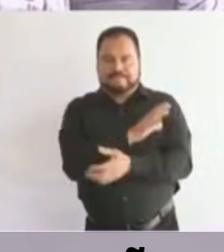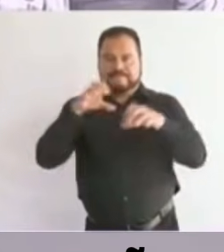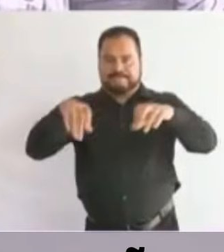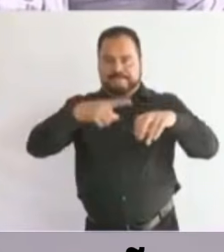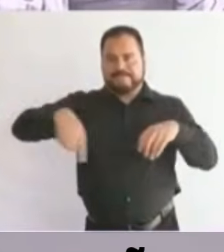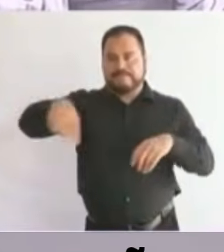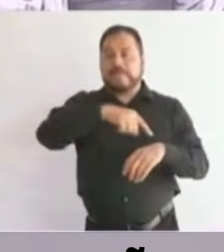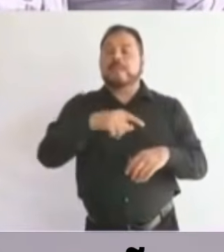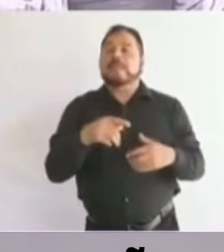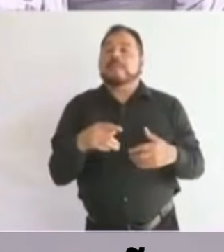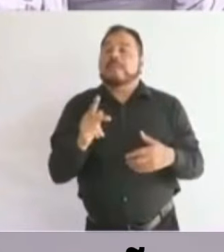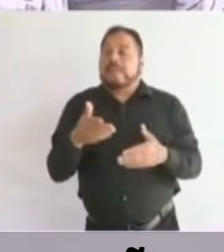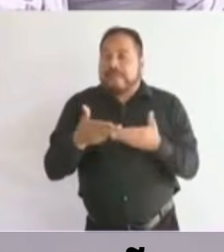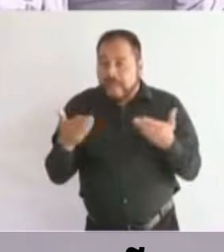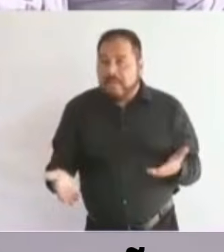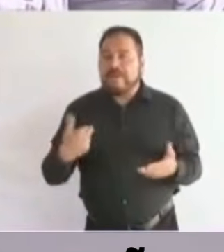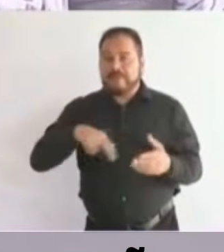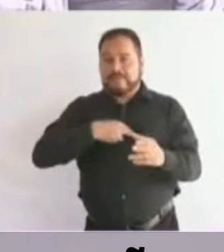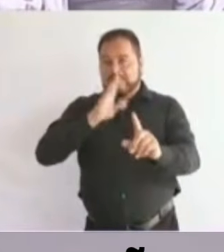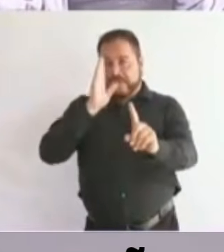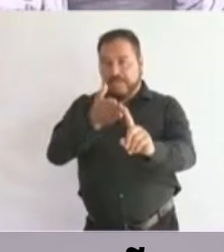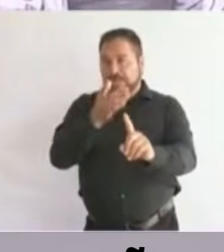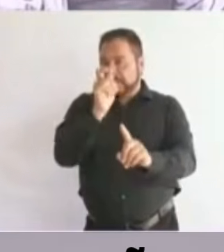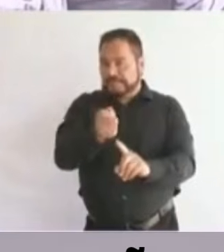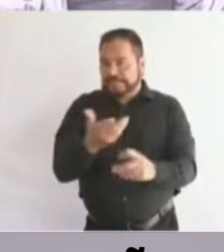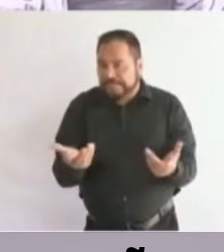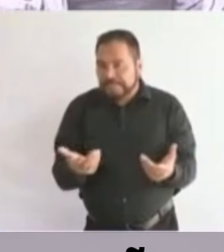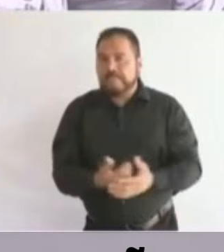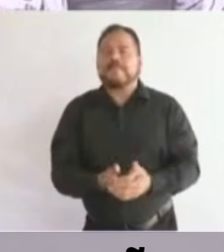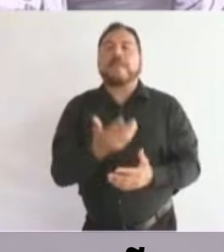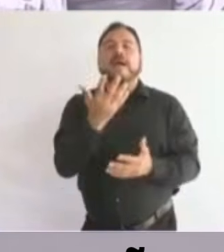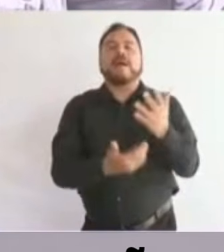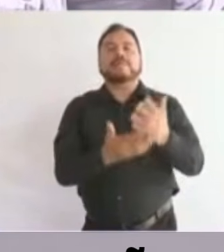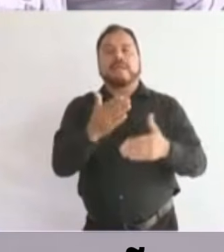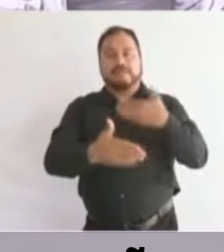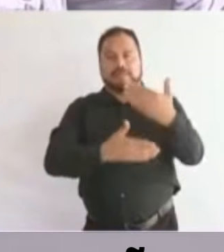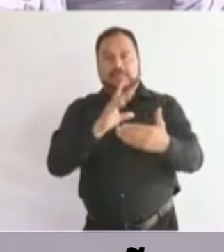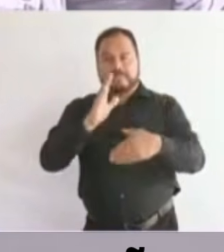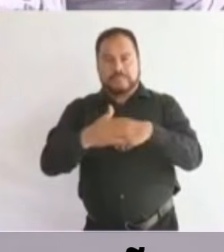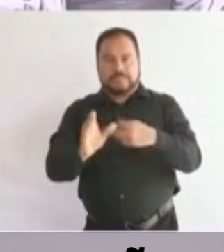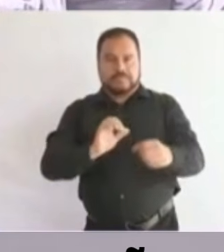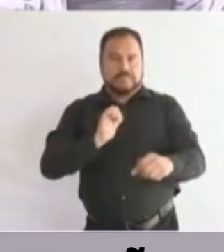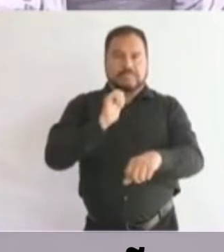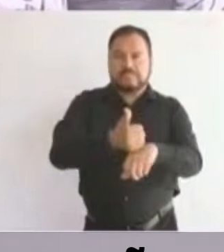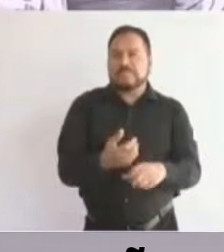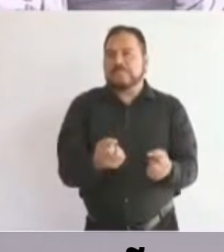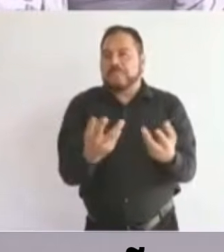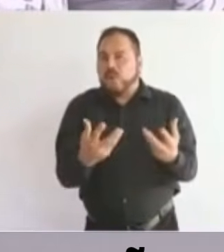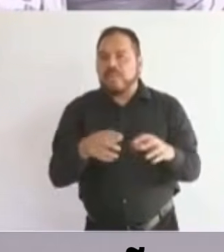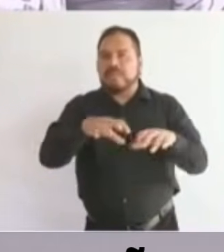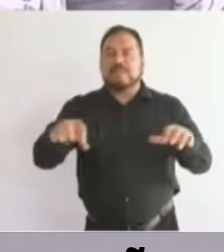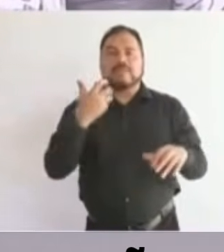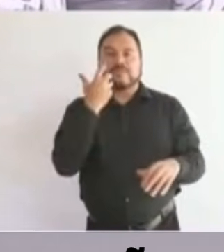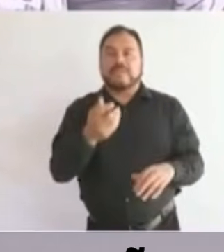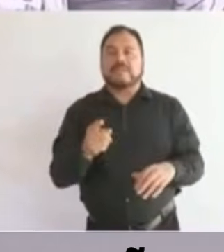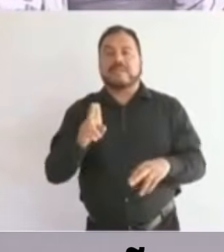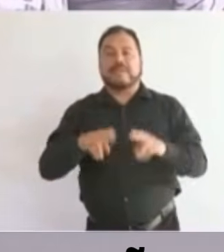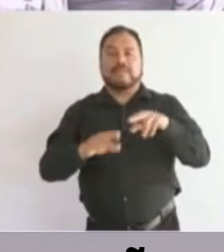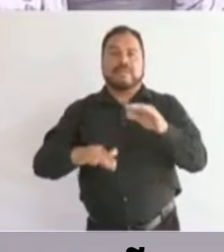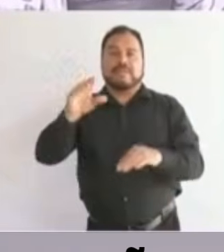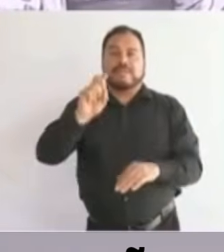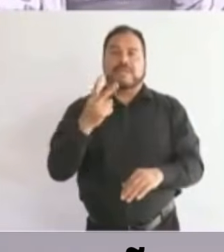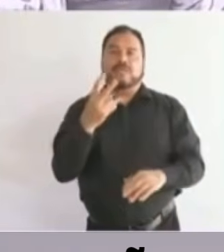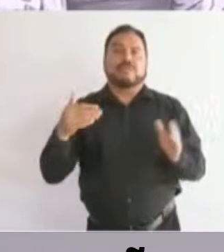nosotros tenemos la intención de generar o de instalar alrededor de 32,000 megawatts